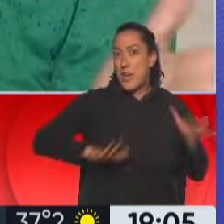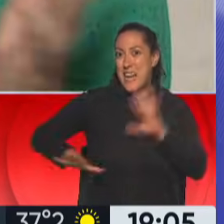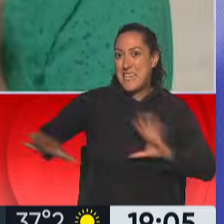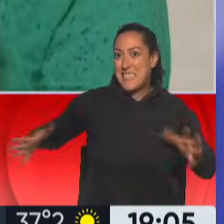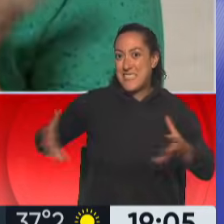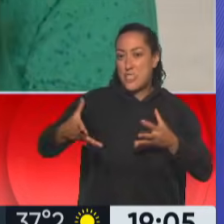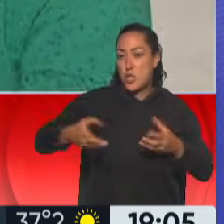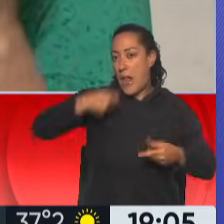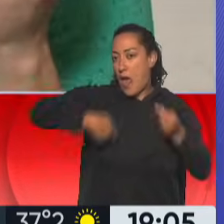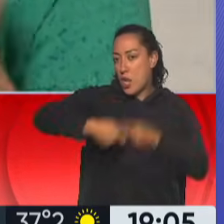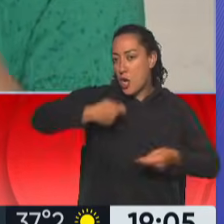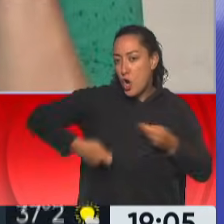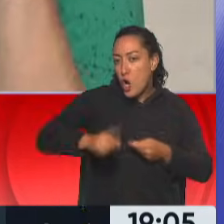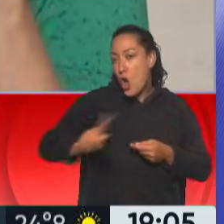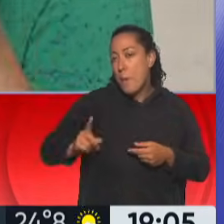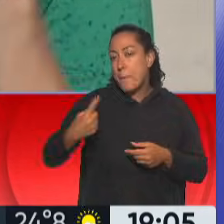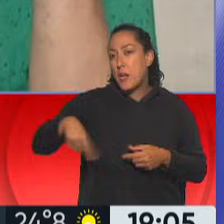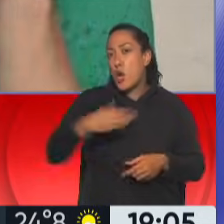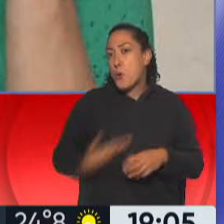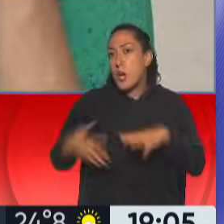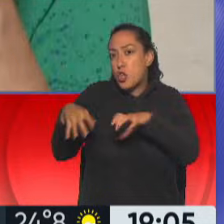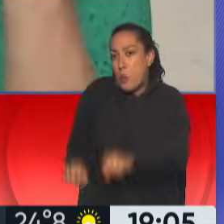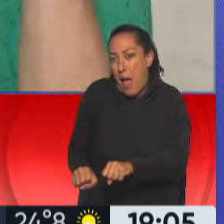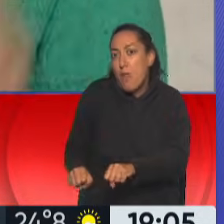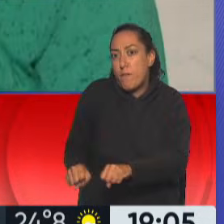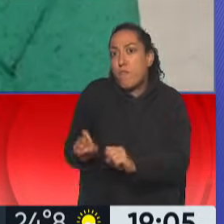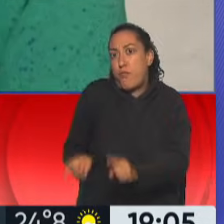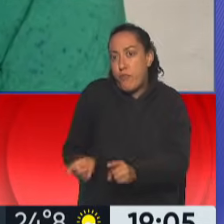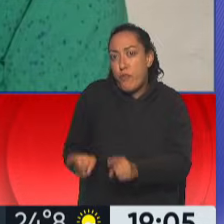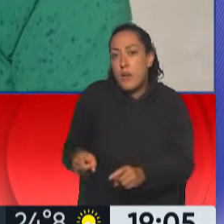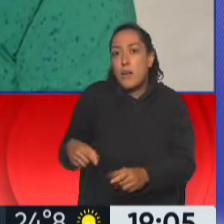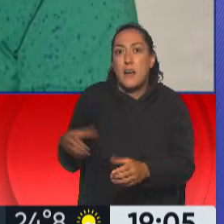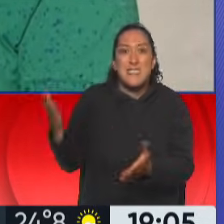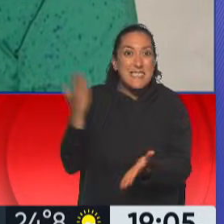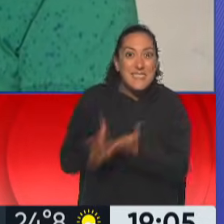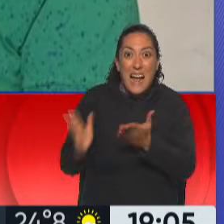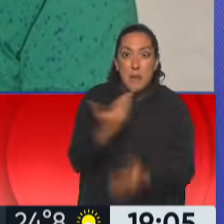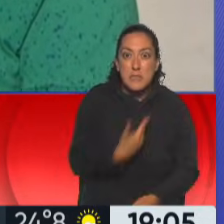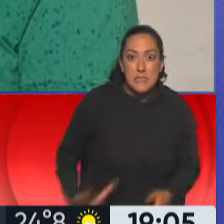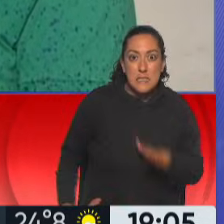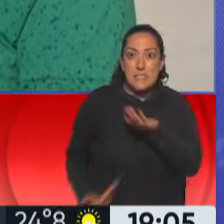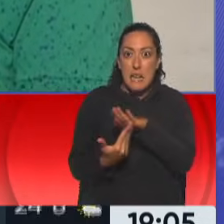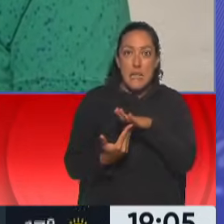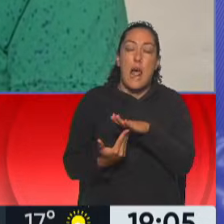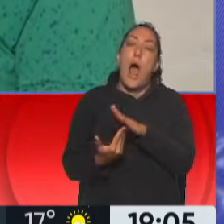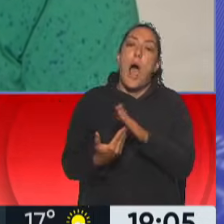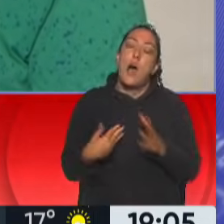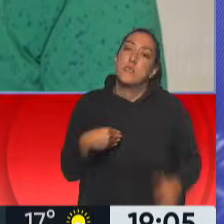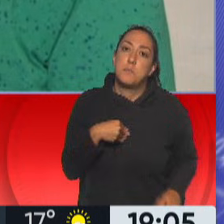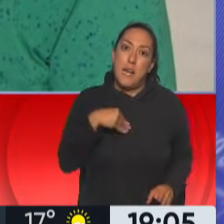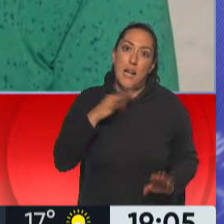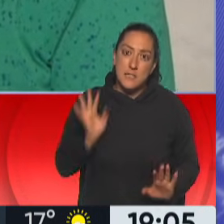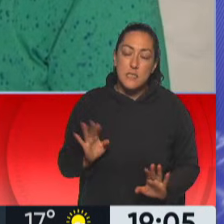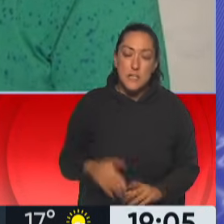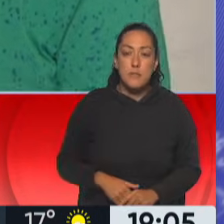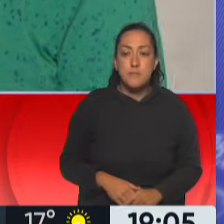unos narcos que tomaron el gobierno, ya bueno, hay una esperanza. Daniel, María los está escuchando, Lidio